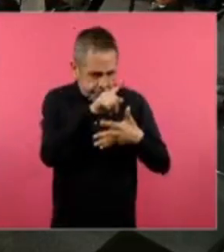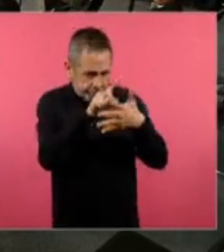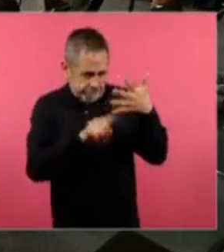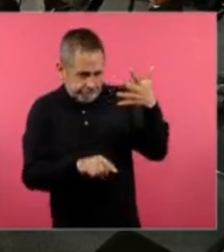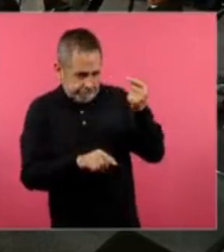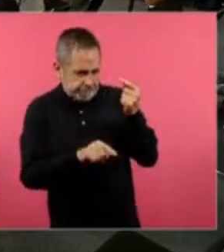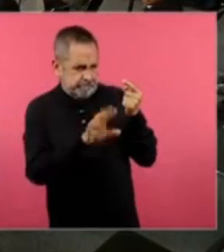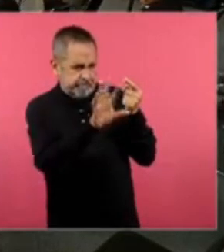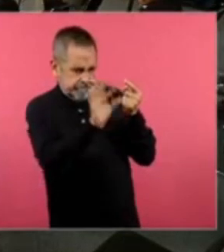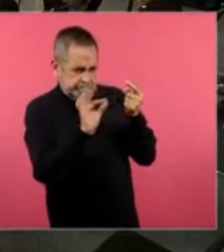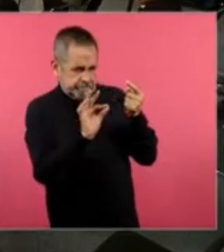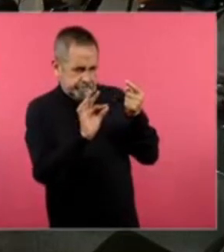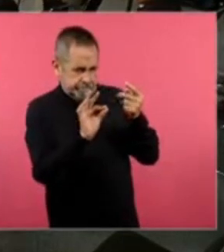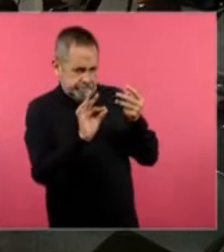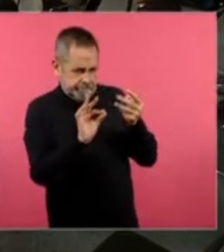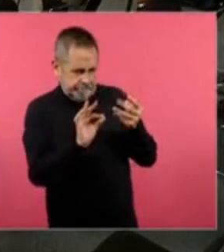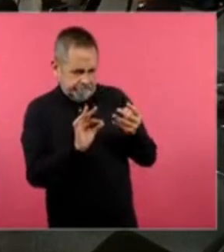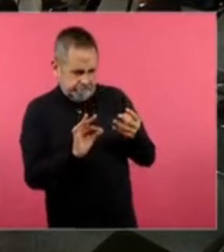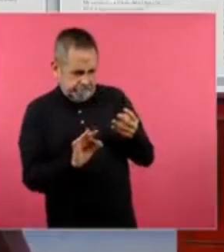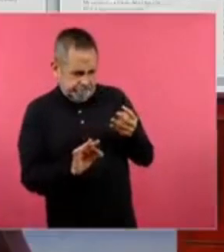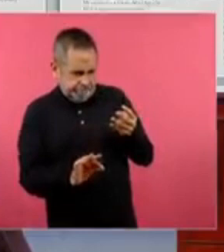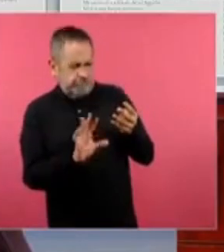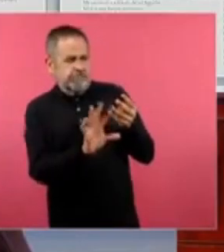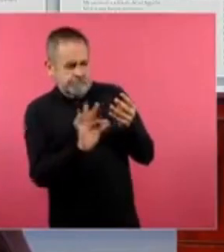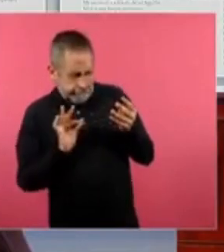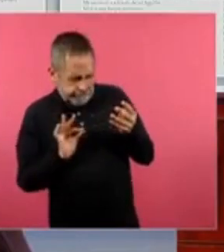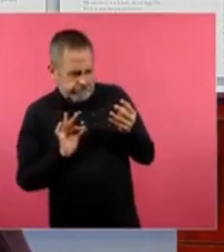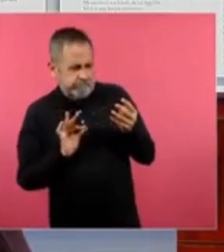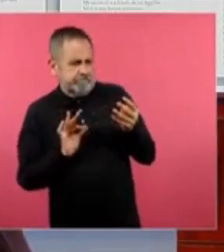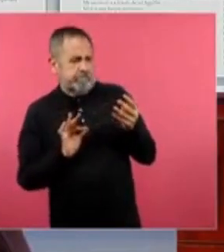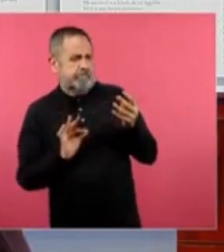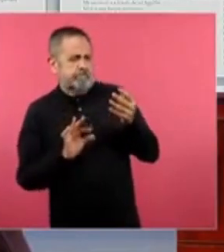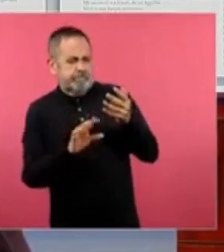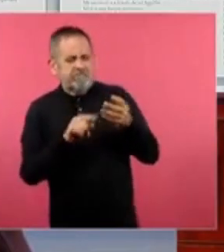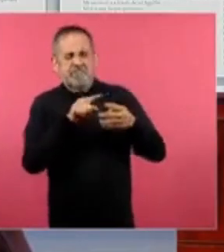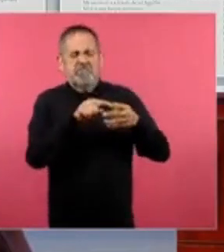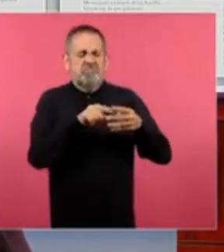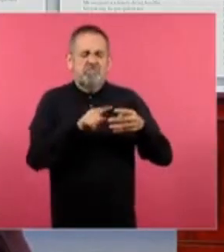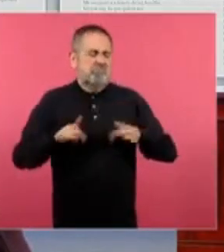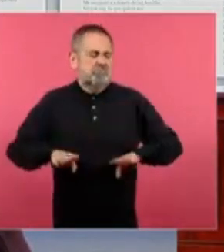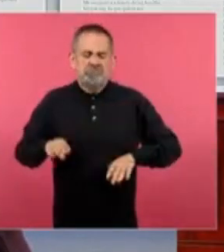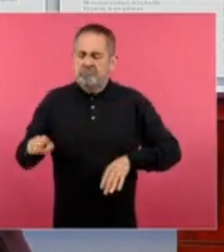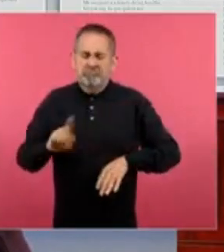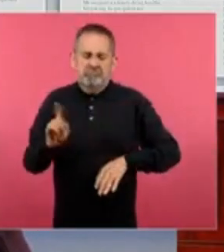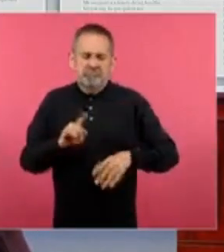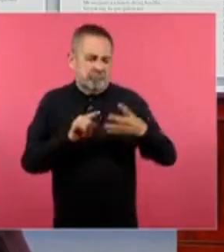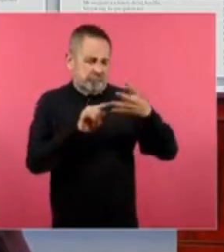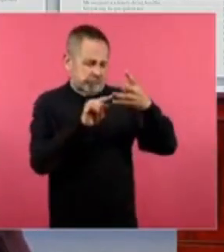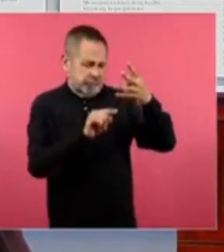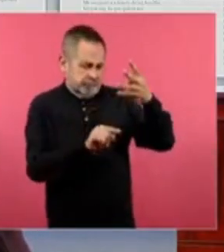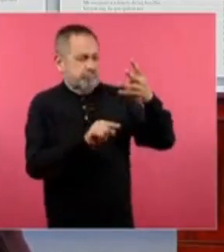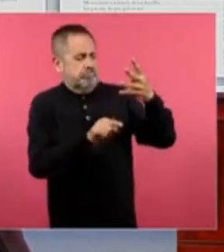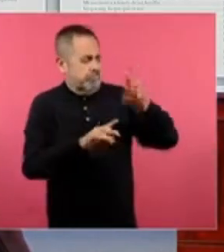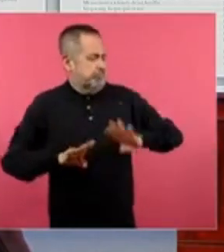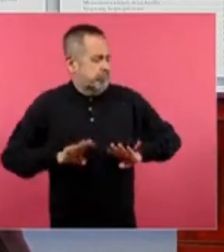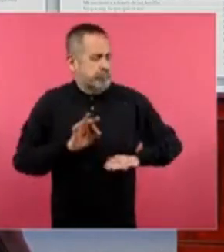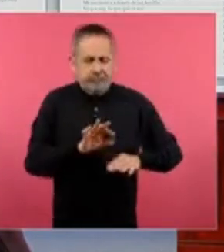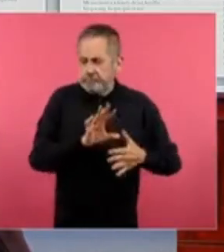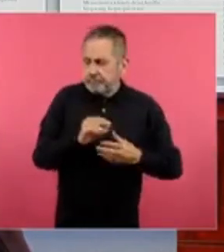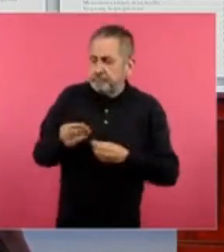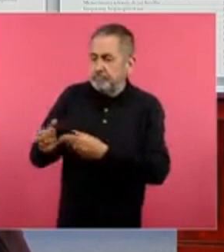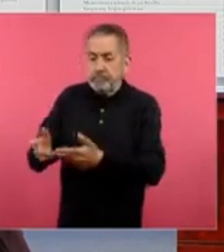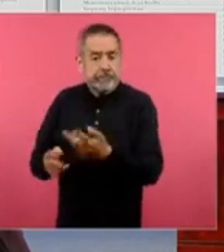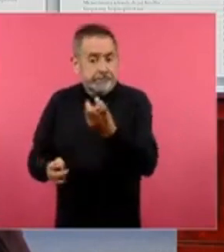más prudentes de llevar a cabo y cuál igual y no, ¿sí? Entonces, de verdad que también se agradece